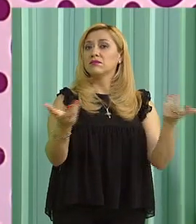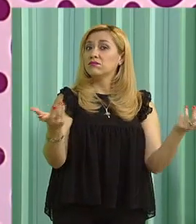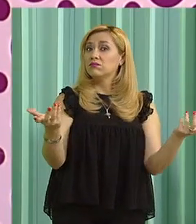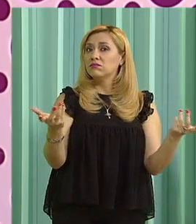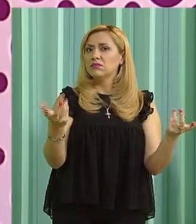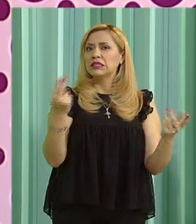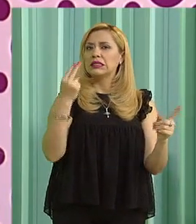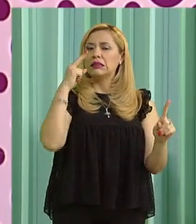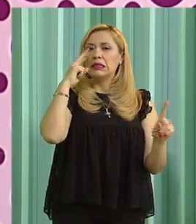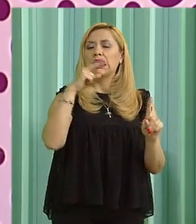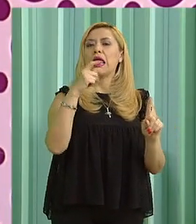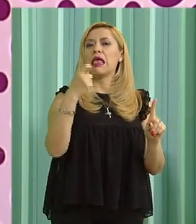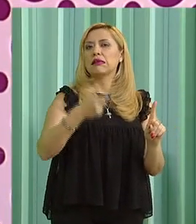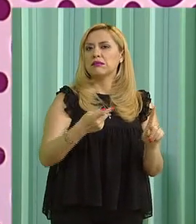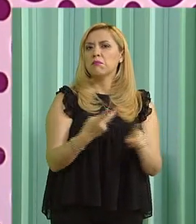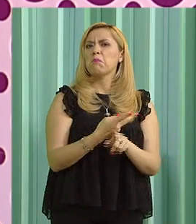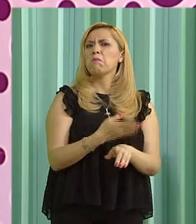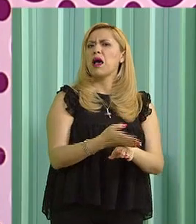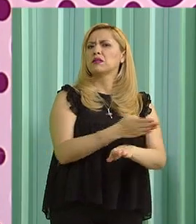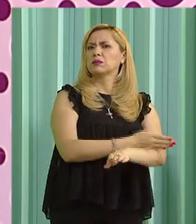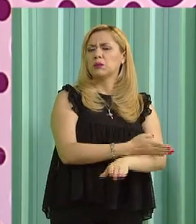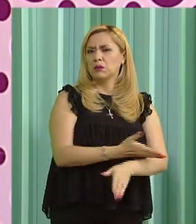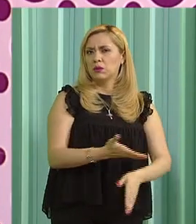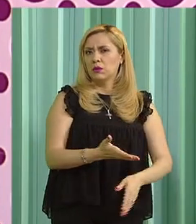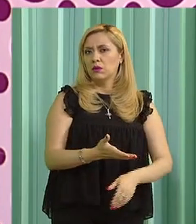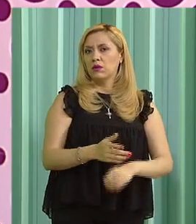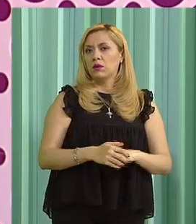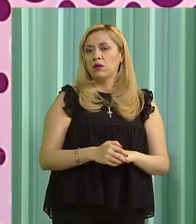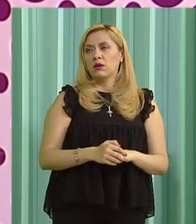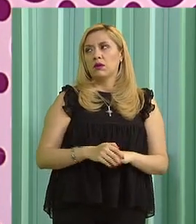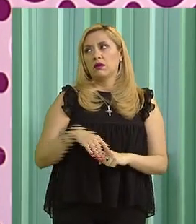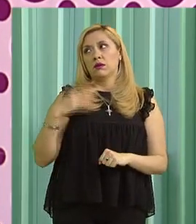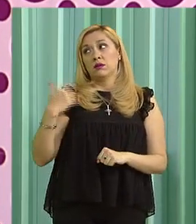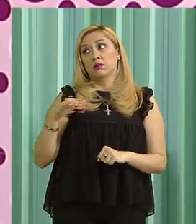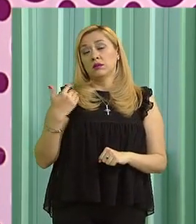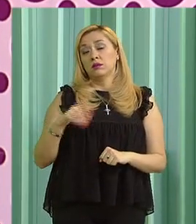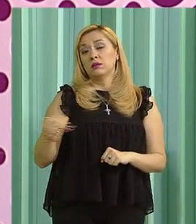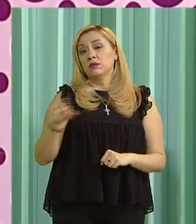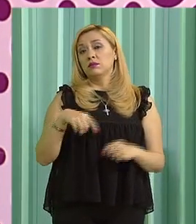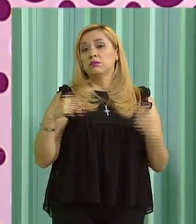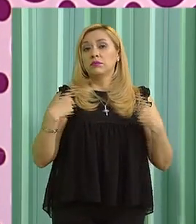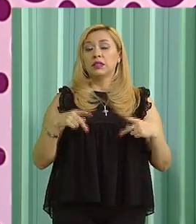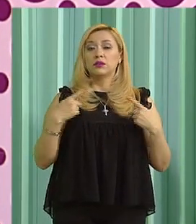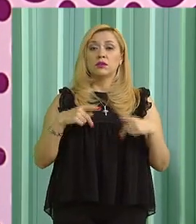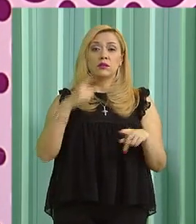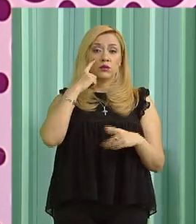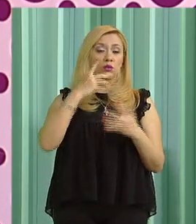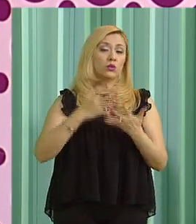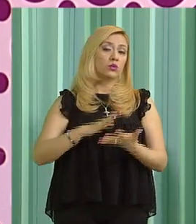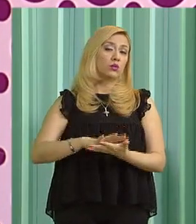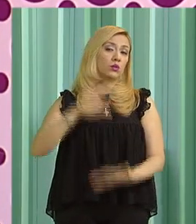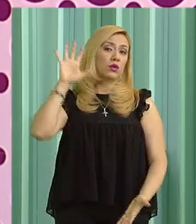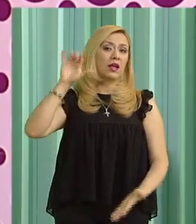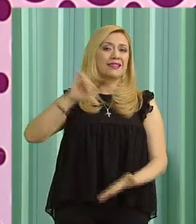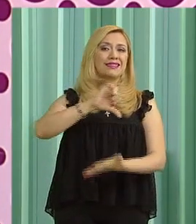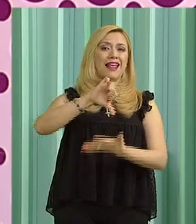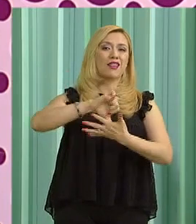país. Y pues en este caso tenemos, sobre todo la gente que viene de Centroamérica, pues